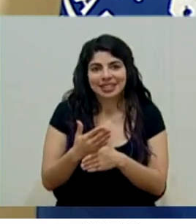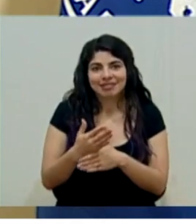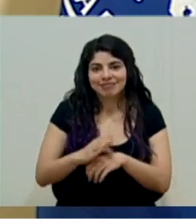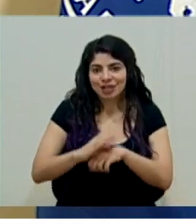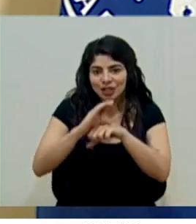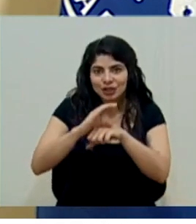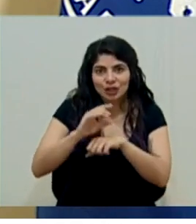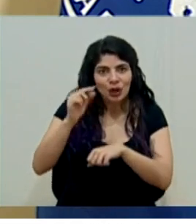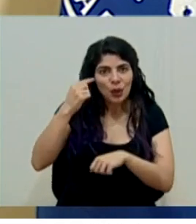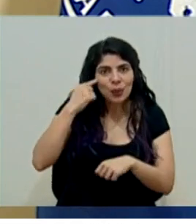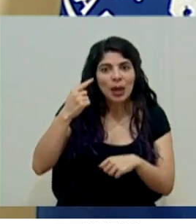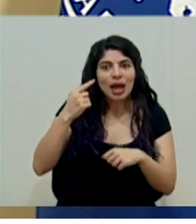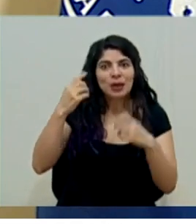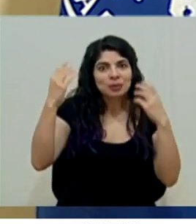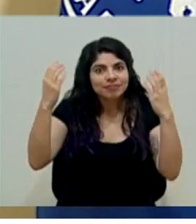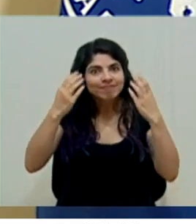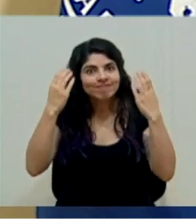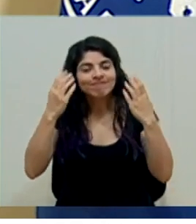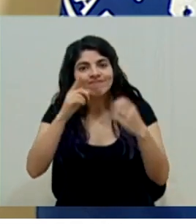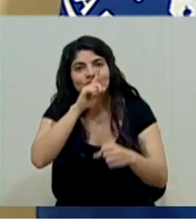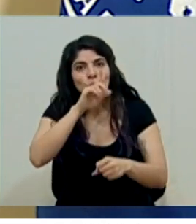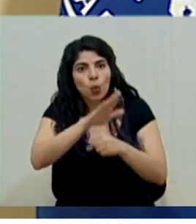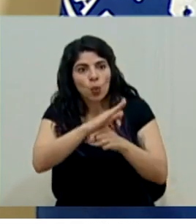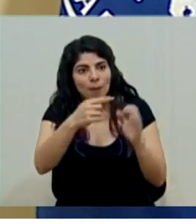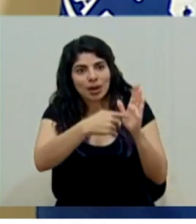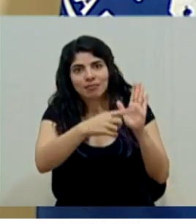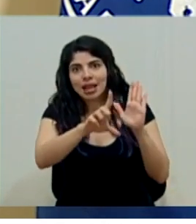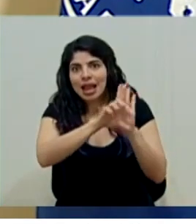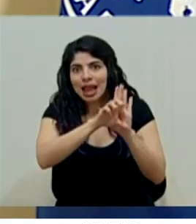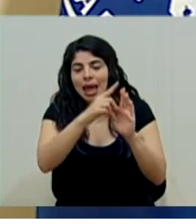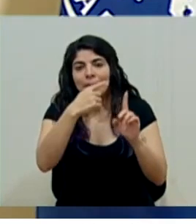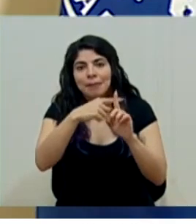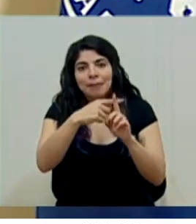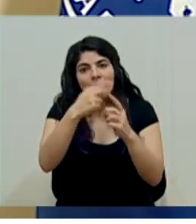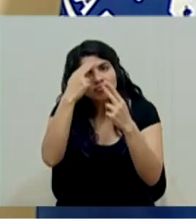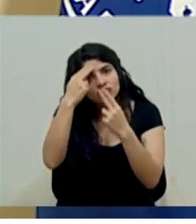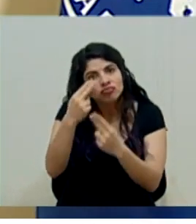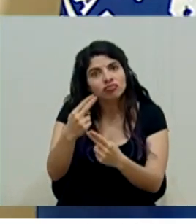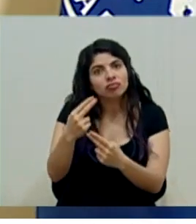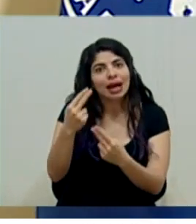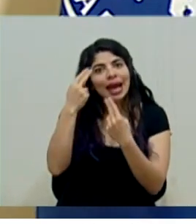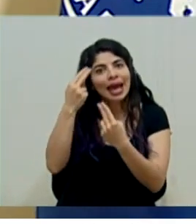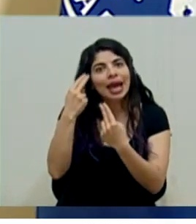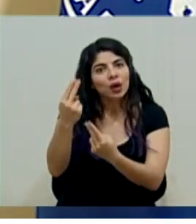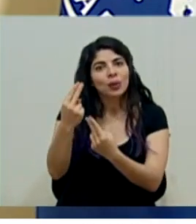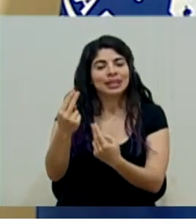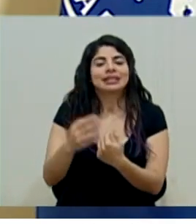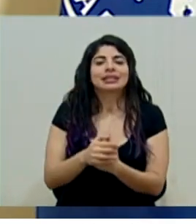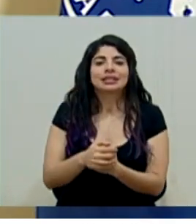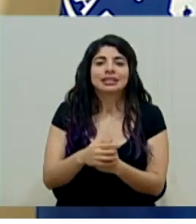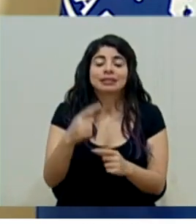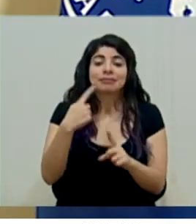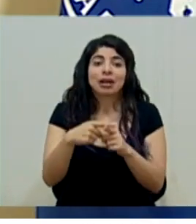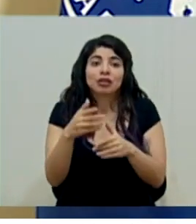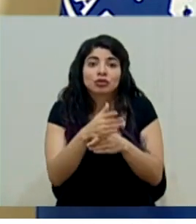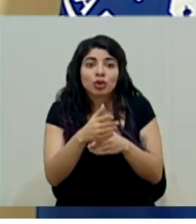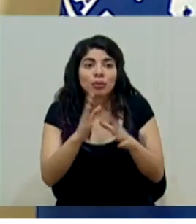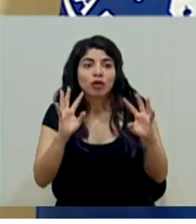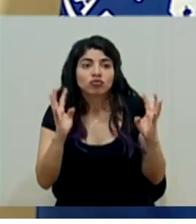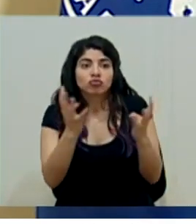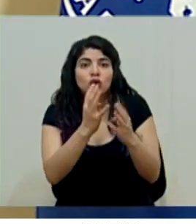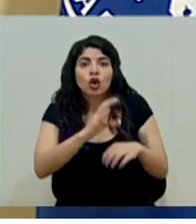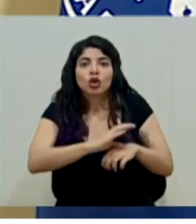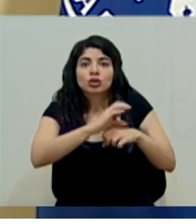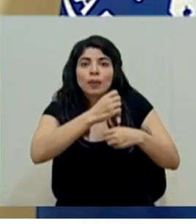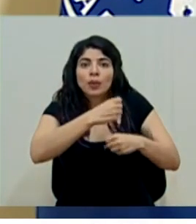el Consejo de Gobierno, la celebración, cumplir con la parte de ley y la memoria de nuestros héroes, y también compartir con el Consejo